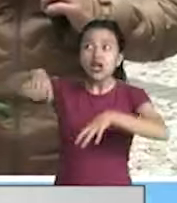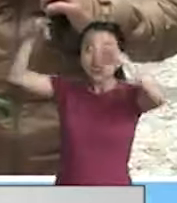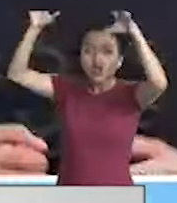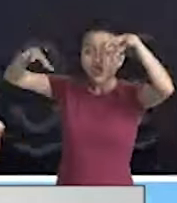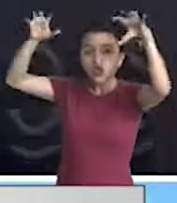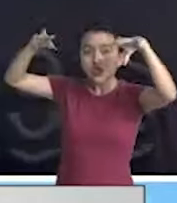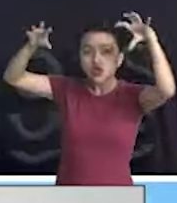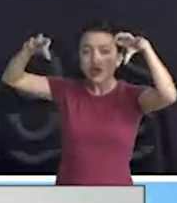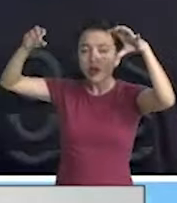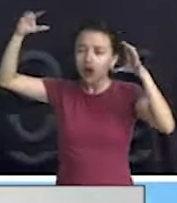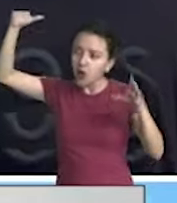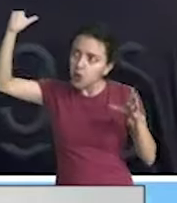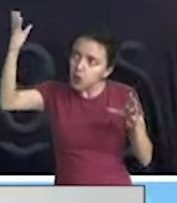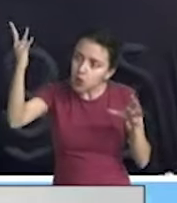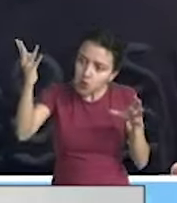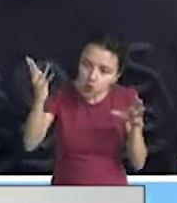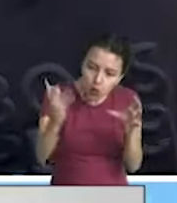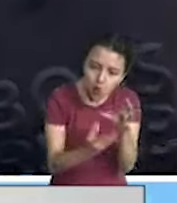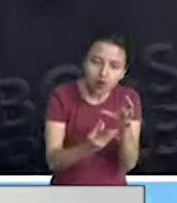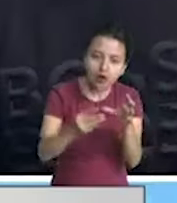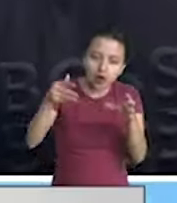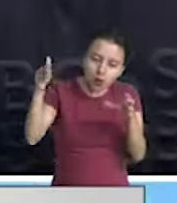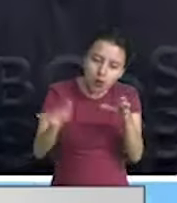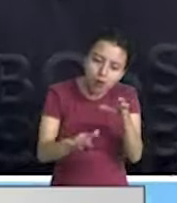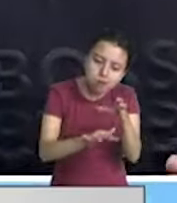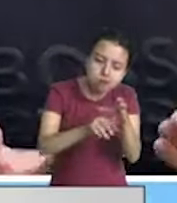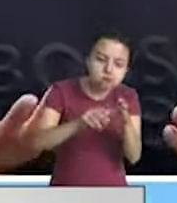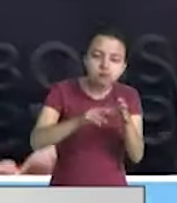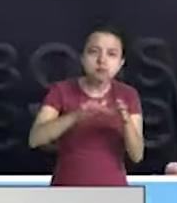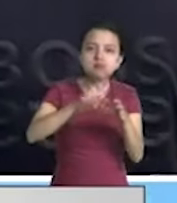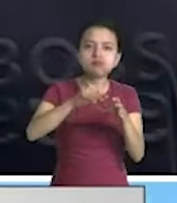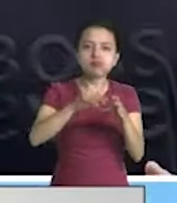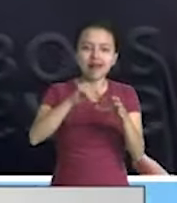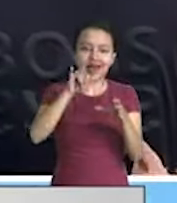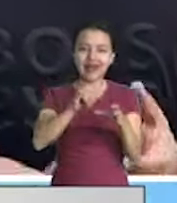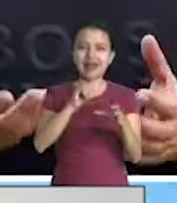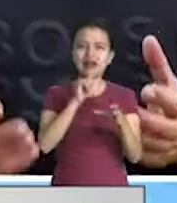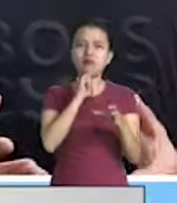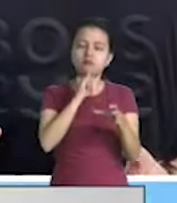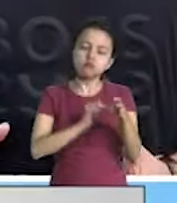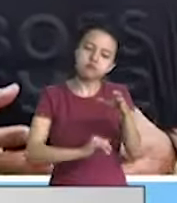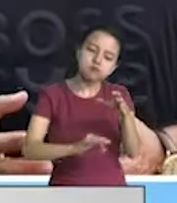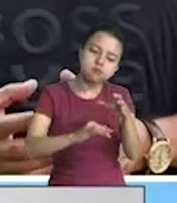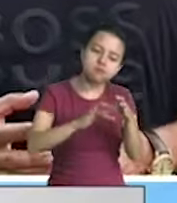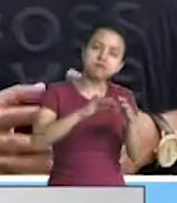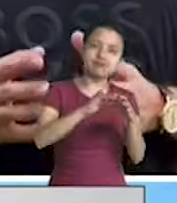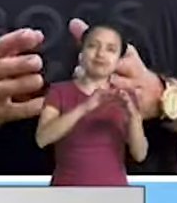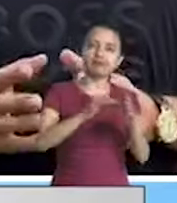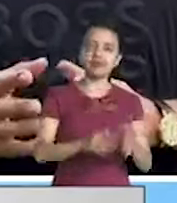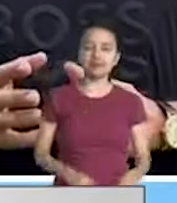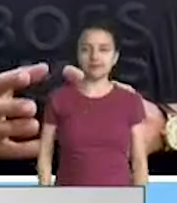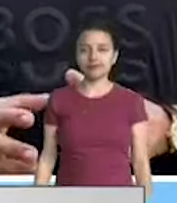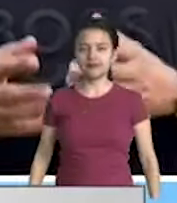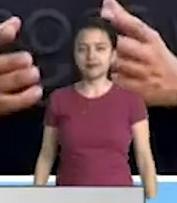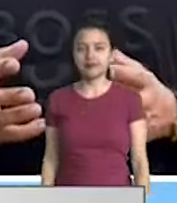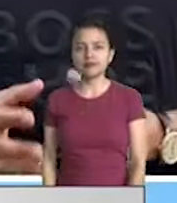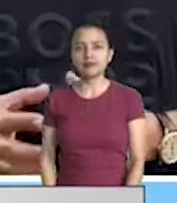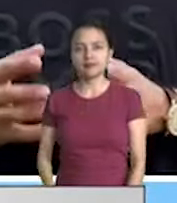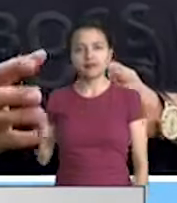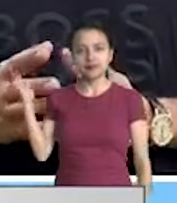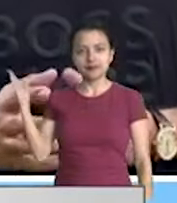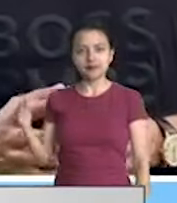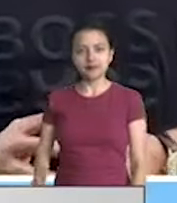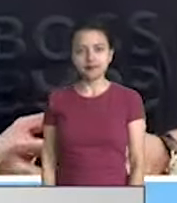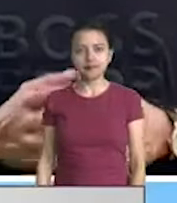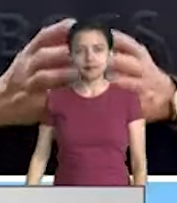director. Es un reservorio, es un depósito de aguas lluvias. Es la posibilidad que le vamos a dar a los campesinos de adaptarse